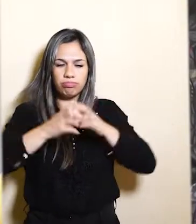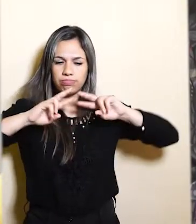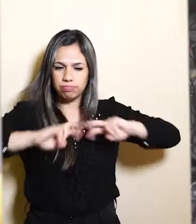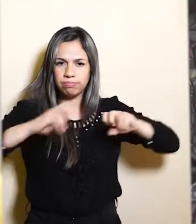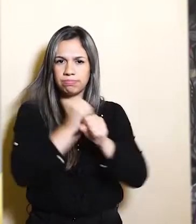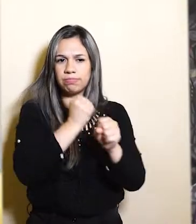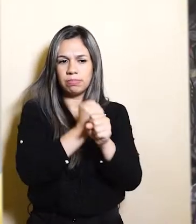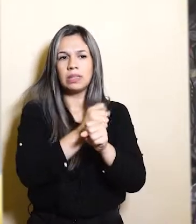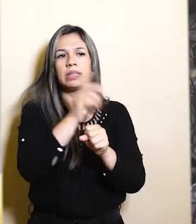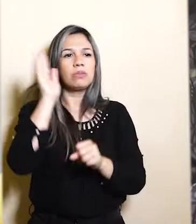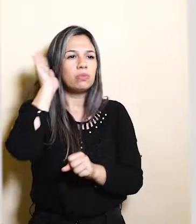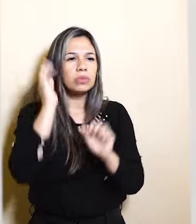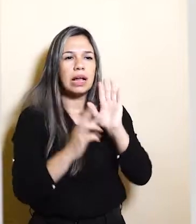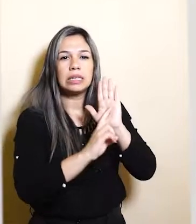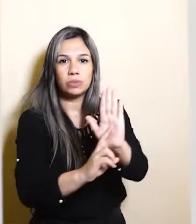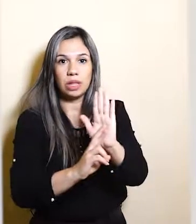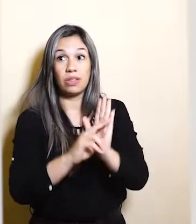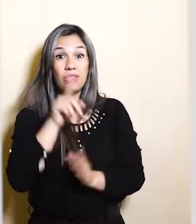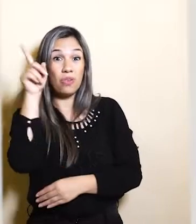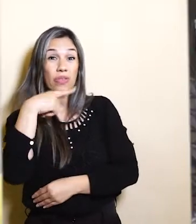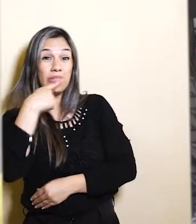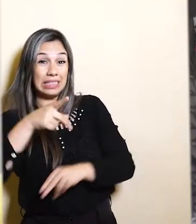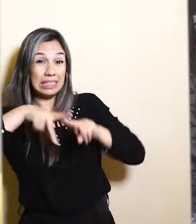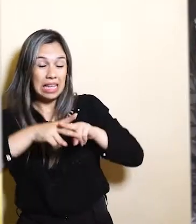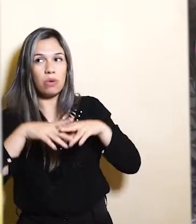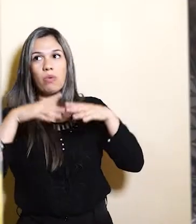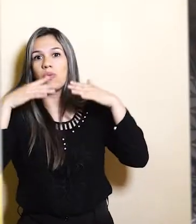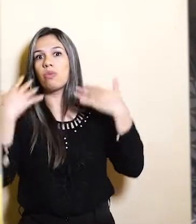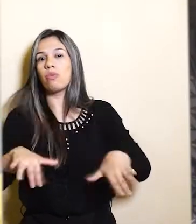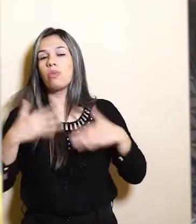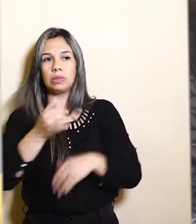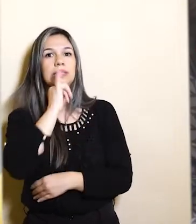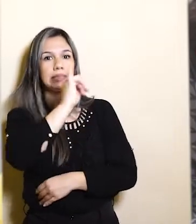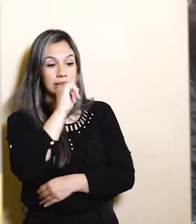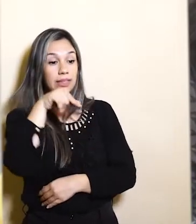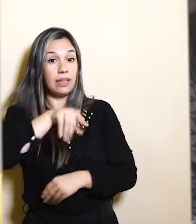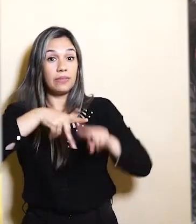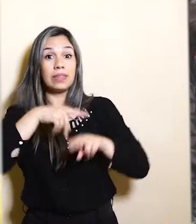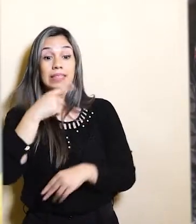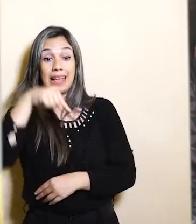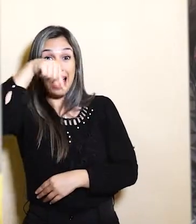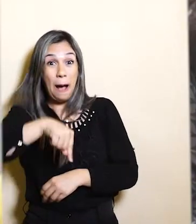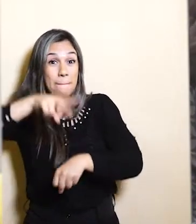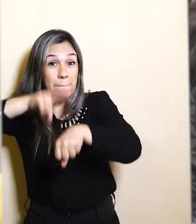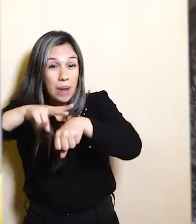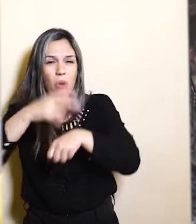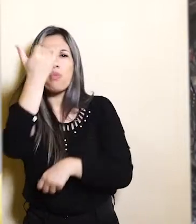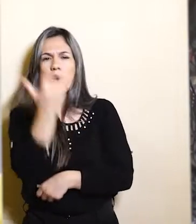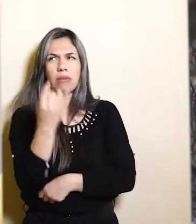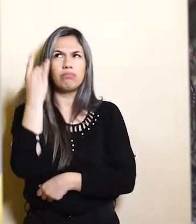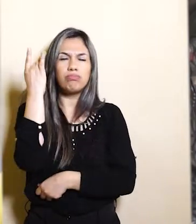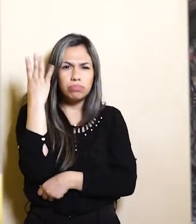a las sobrevivientes. ¿Eso dicen los técnicos? Eso dicen los técnicos, porque en este país hay personas dedicadas, profesionales de